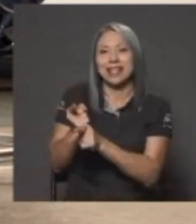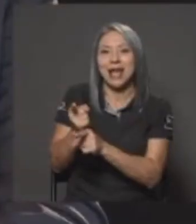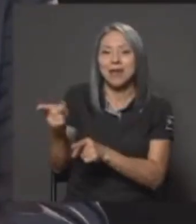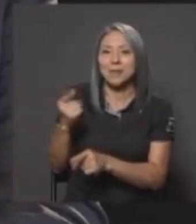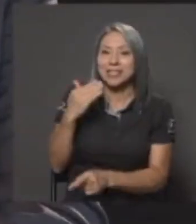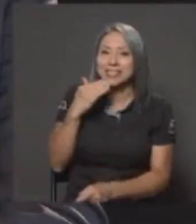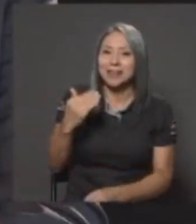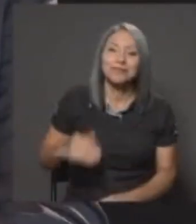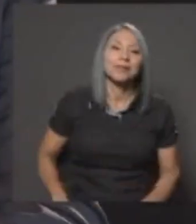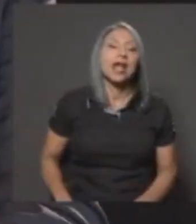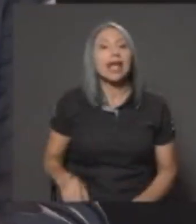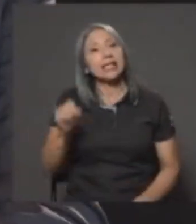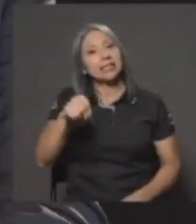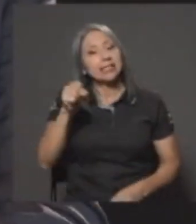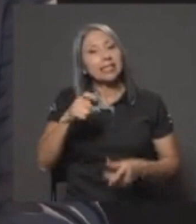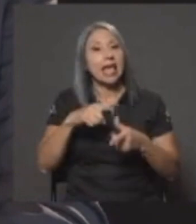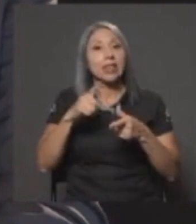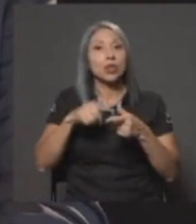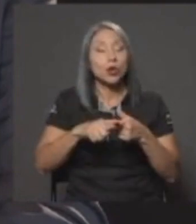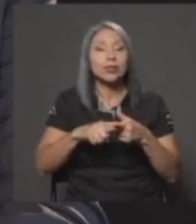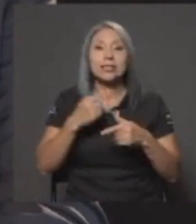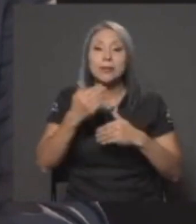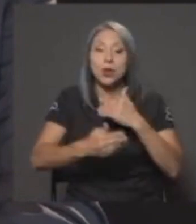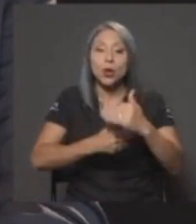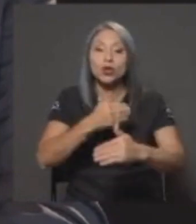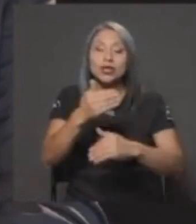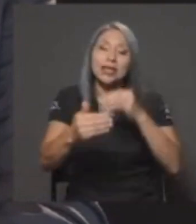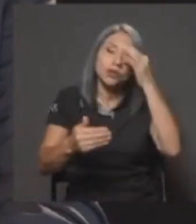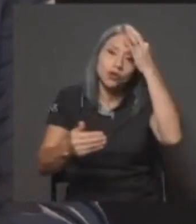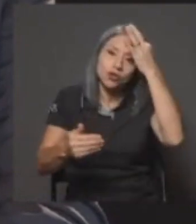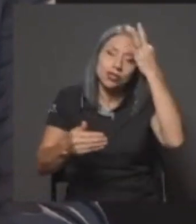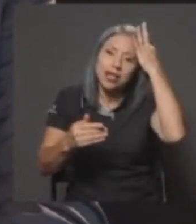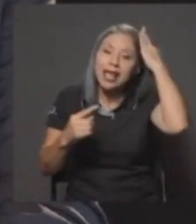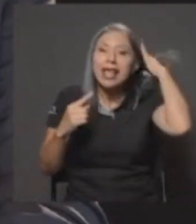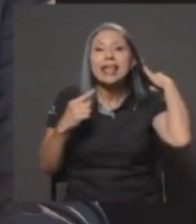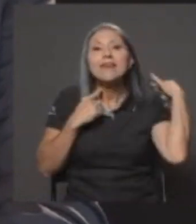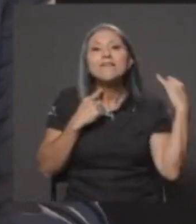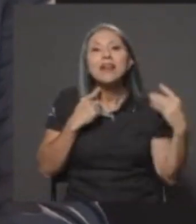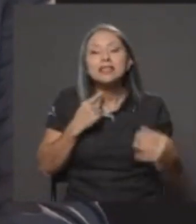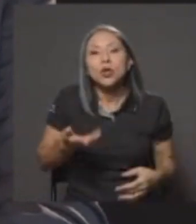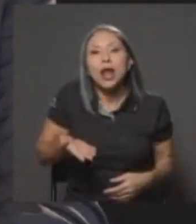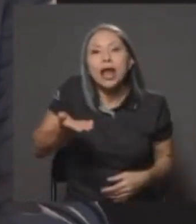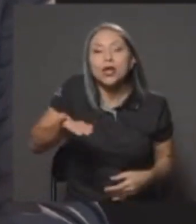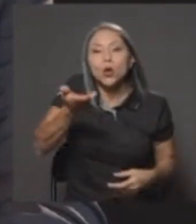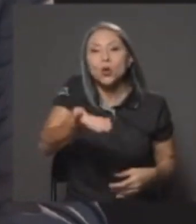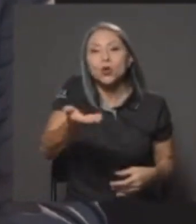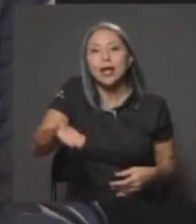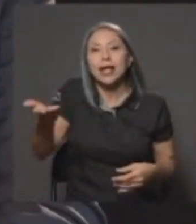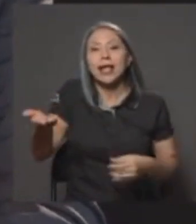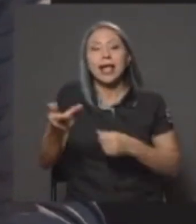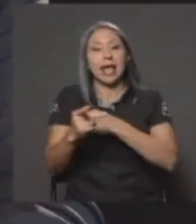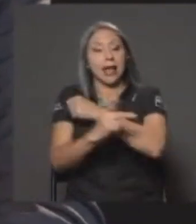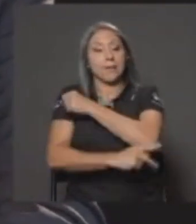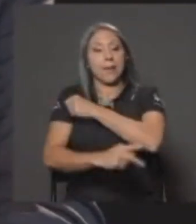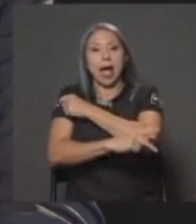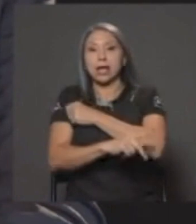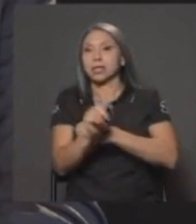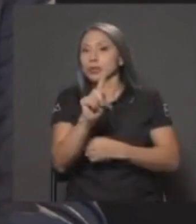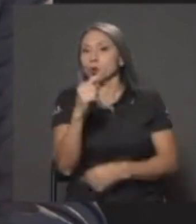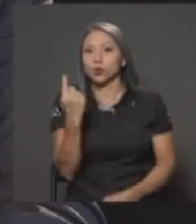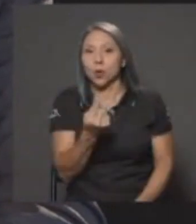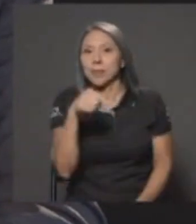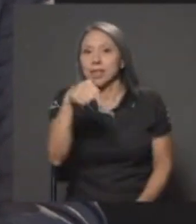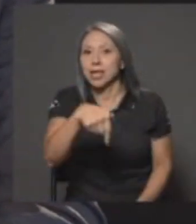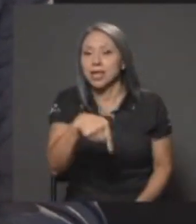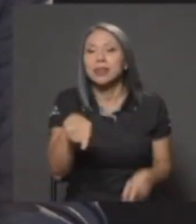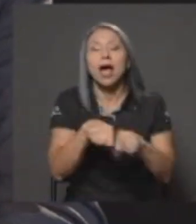gracias. Sí, entonces hubo estos procesos inflacionarios en el país, no solamente en el país, sino